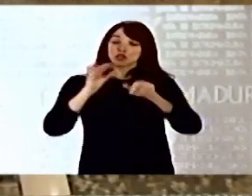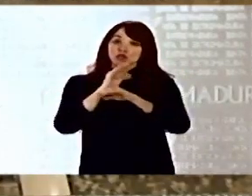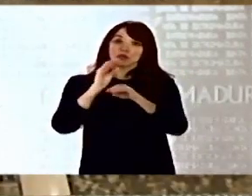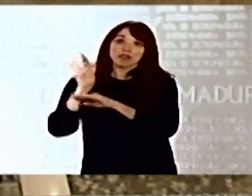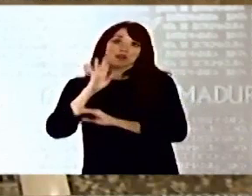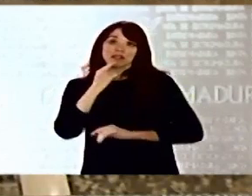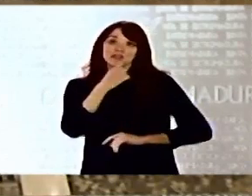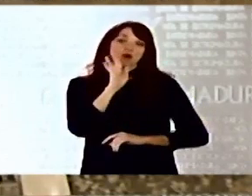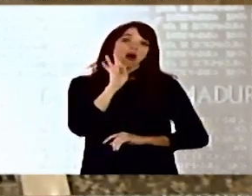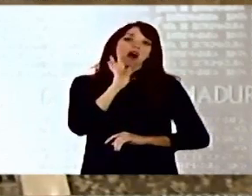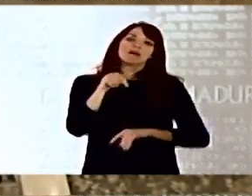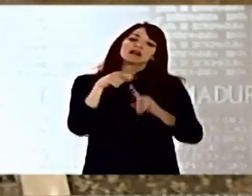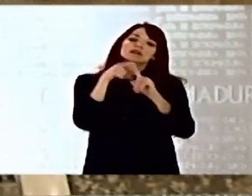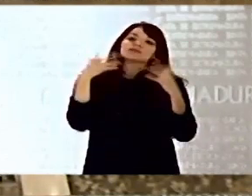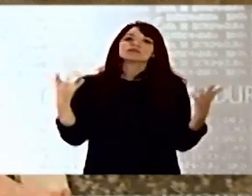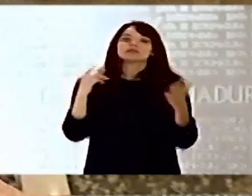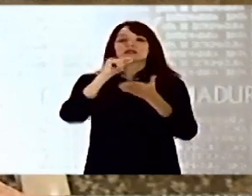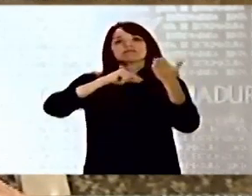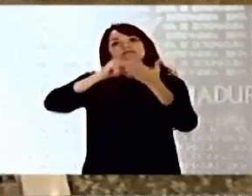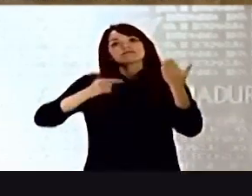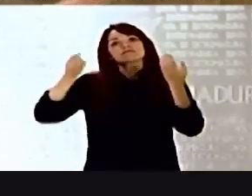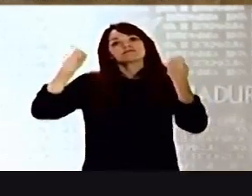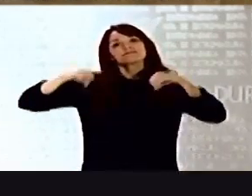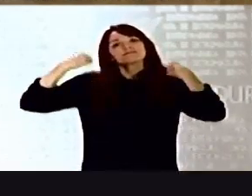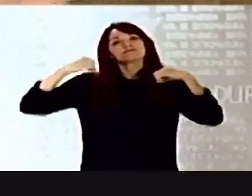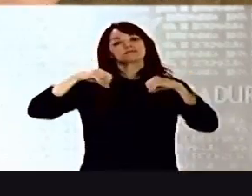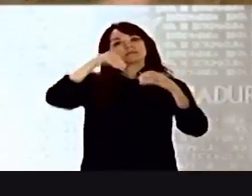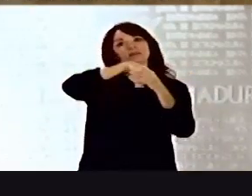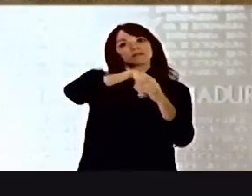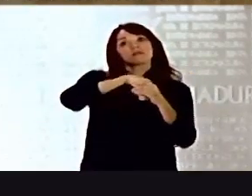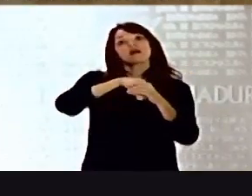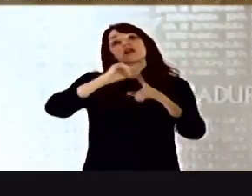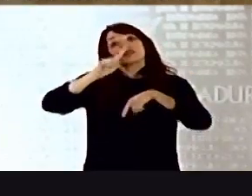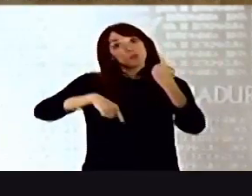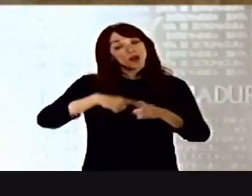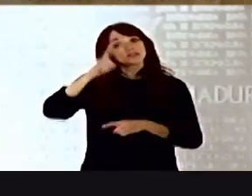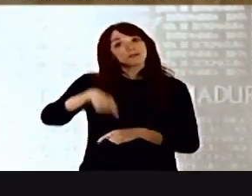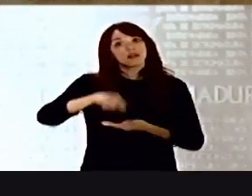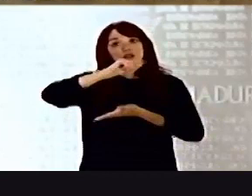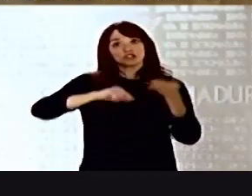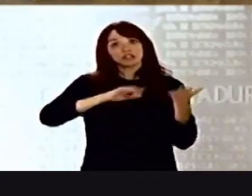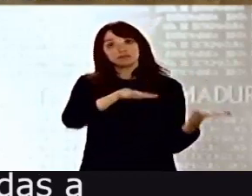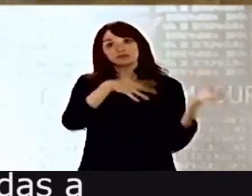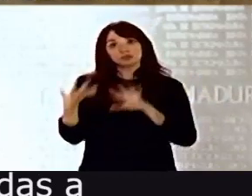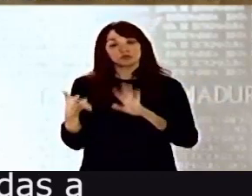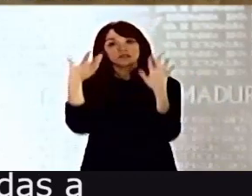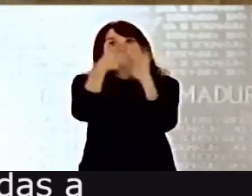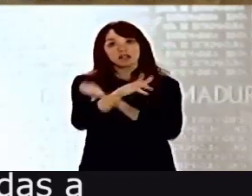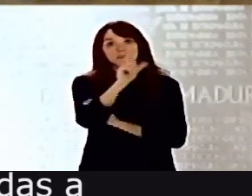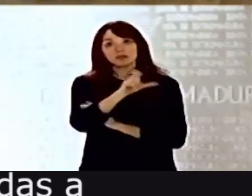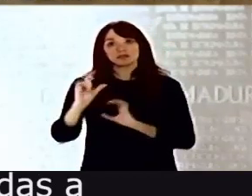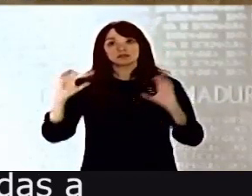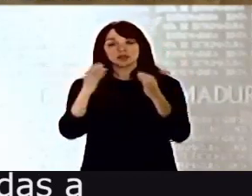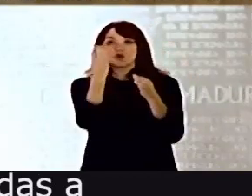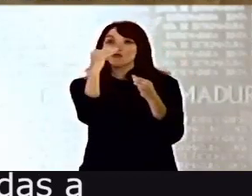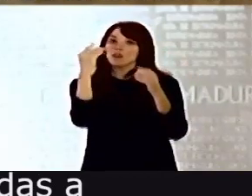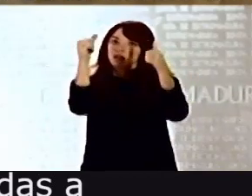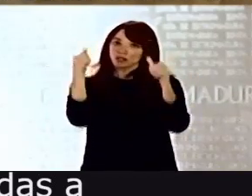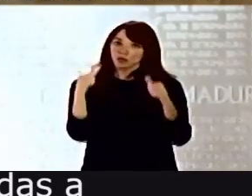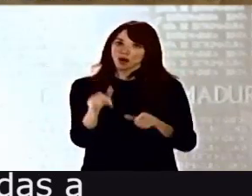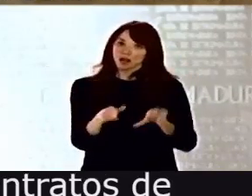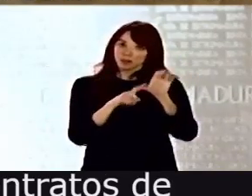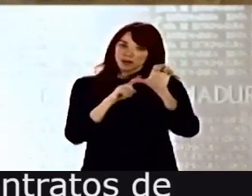digo, destinadas al fomento de la contratación en práctica y a transformación de contratos de contratación indefinida de personas jóvenes tituladas de nuestra